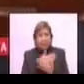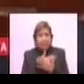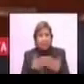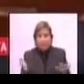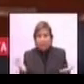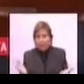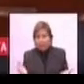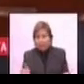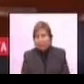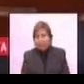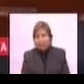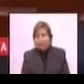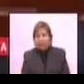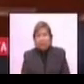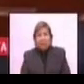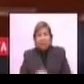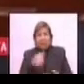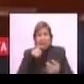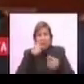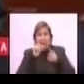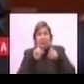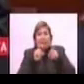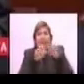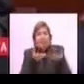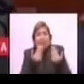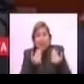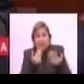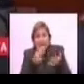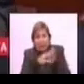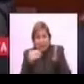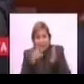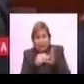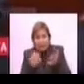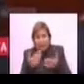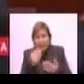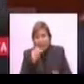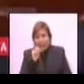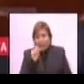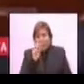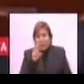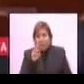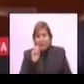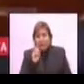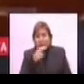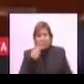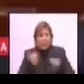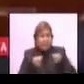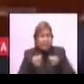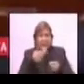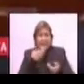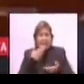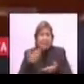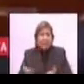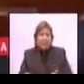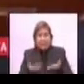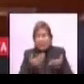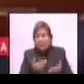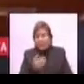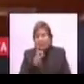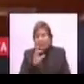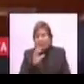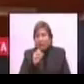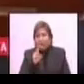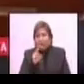censura. Ni siquiera ellos preguntaron, a ver, traigan una copia de la censura. ¿Quién la está moviendo? ¿Quién la está llevando? La congresista Foronda